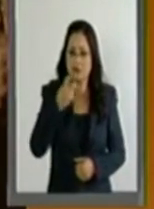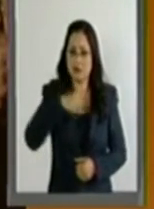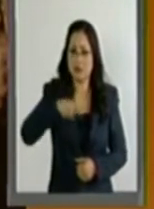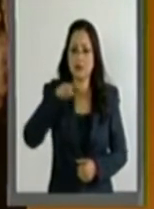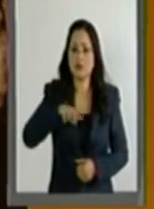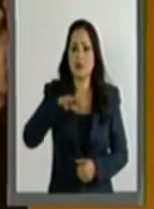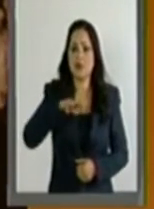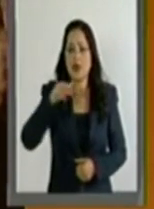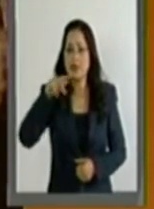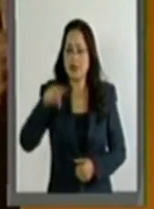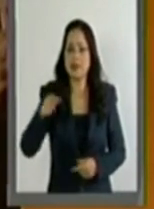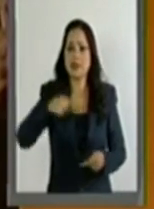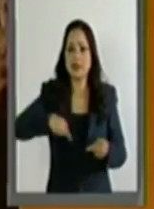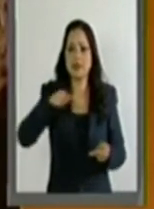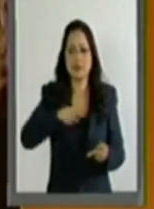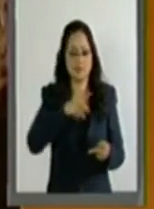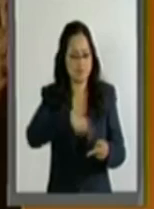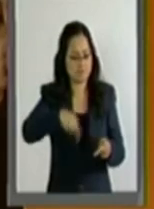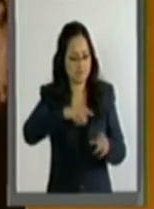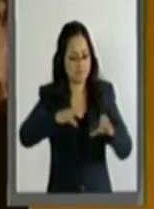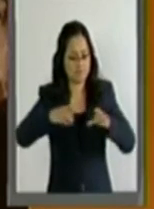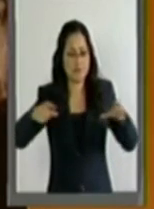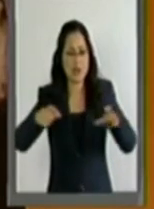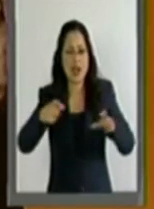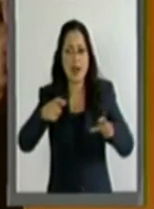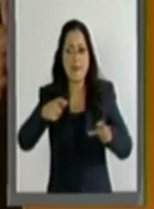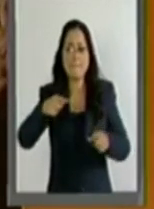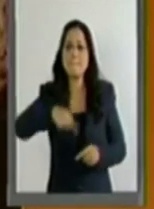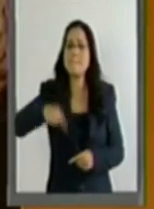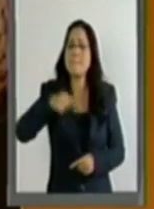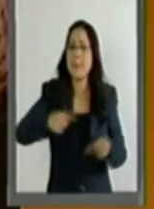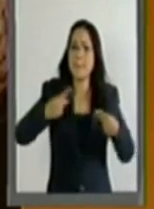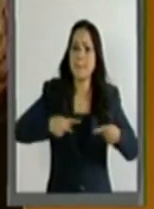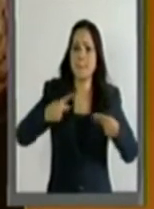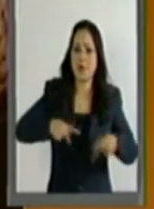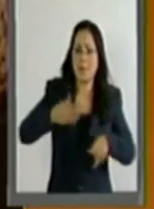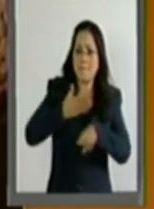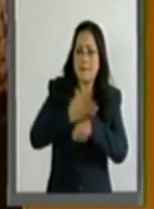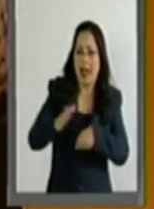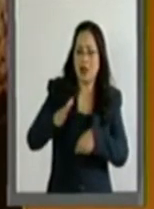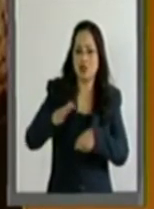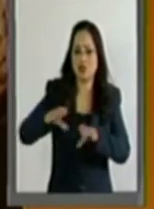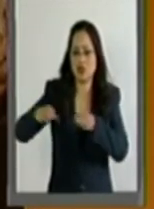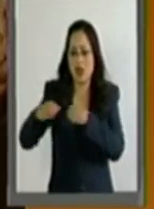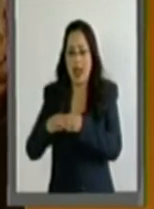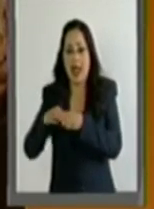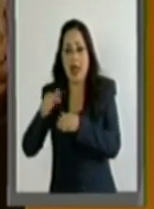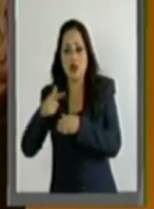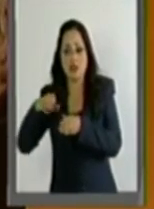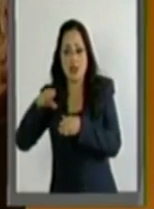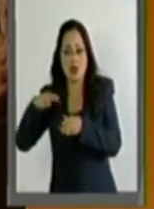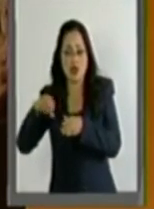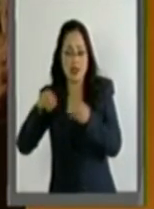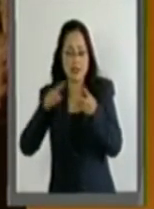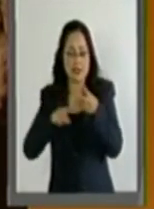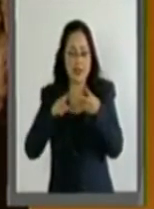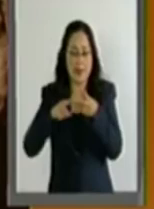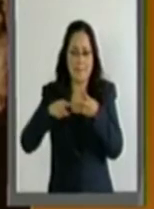White Anglo-Saxon Protestant, blancos anglosajones y protestantes, y nada que